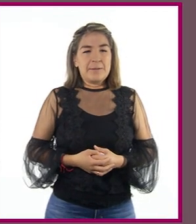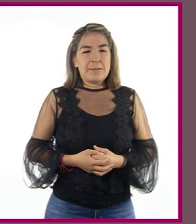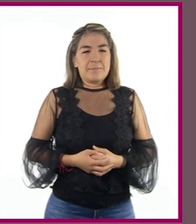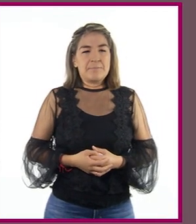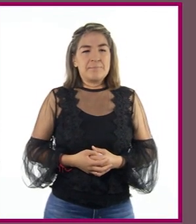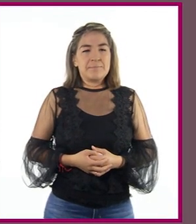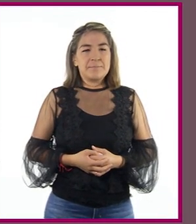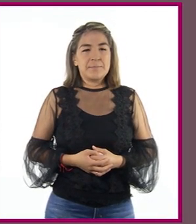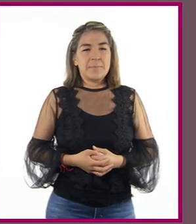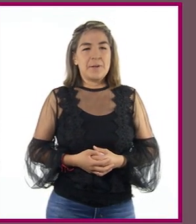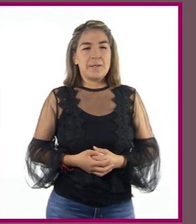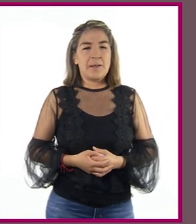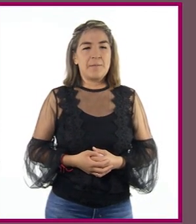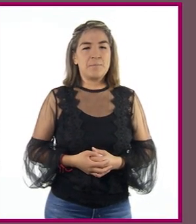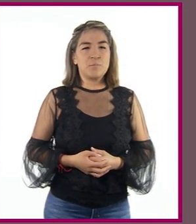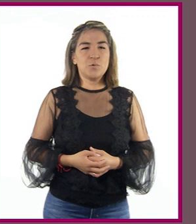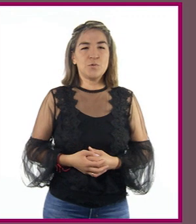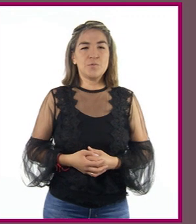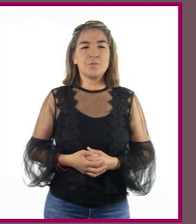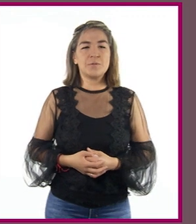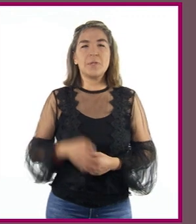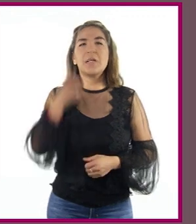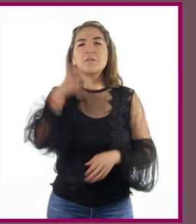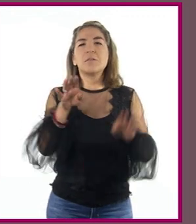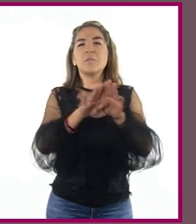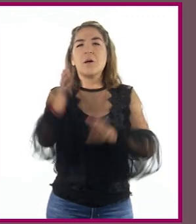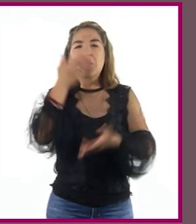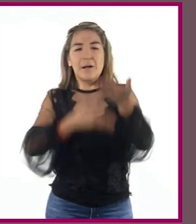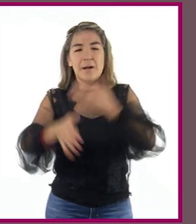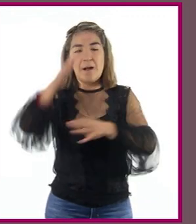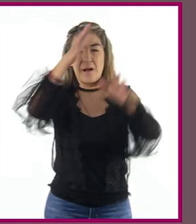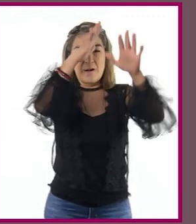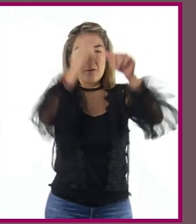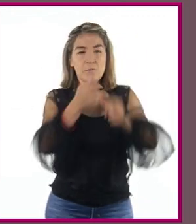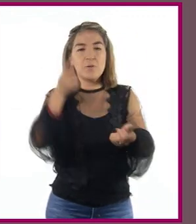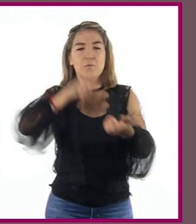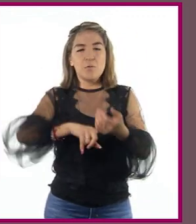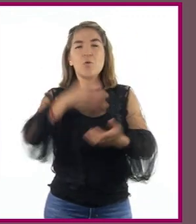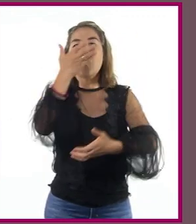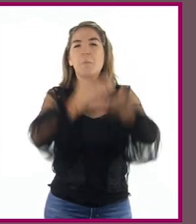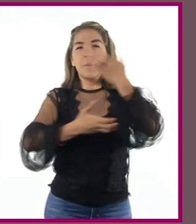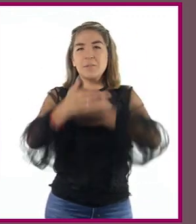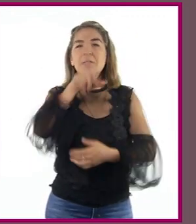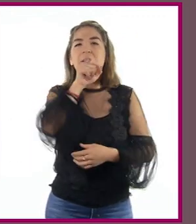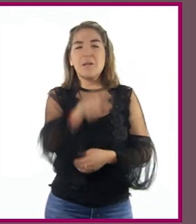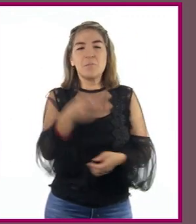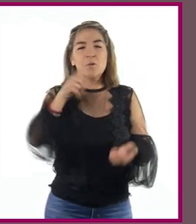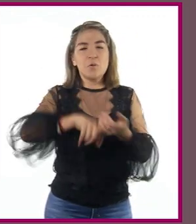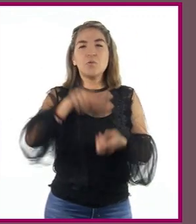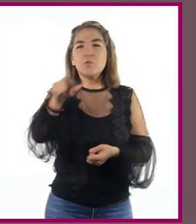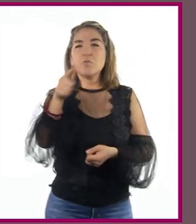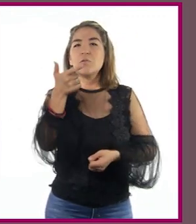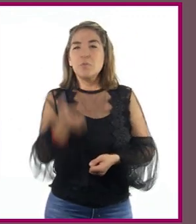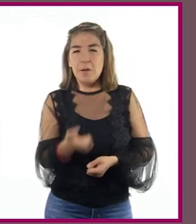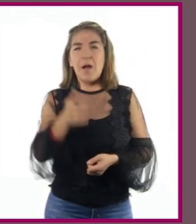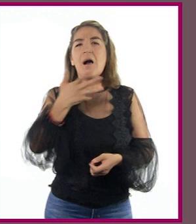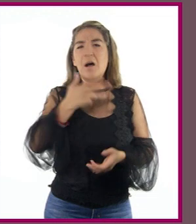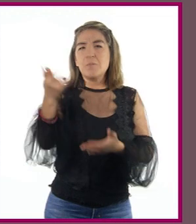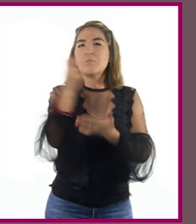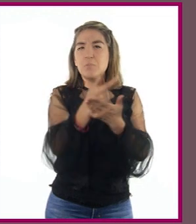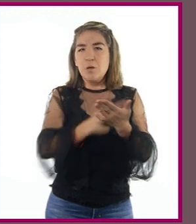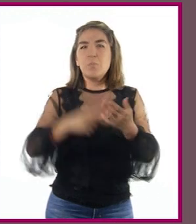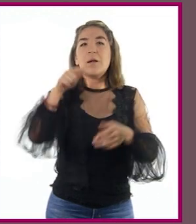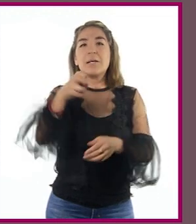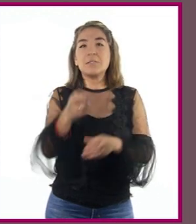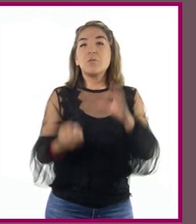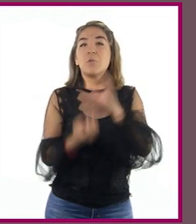Unión Europea no se trata únicamente de tratados comerciales y unificación económica. Hay un programa que entró en